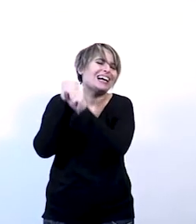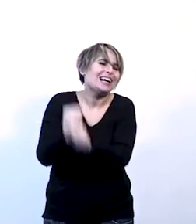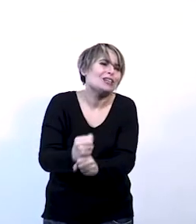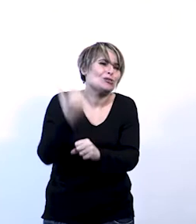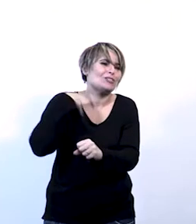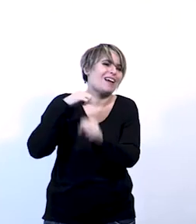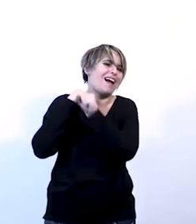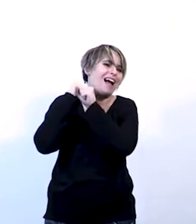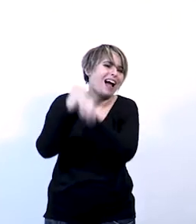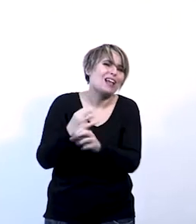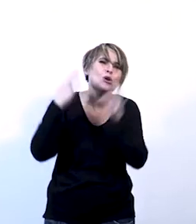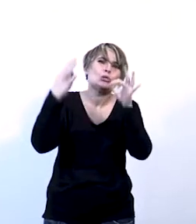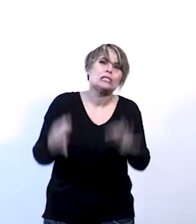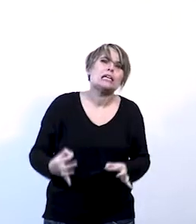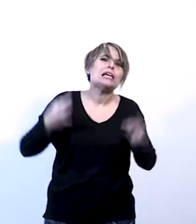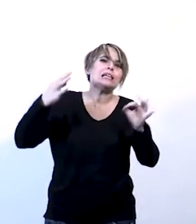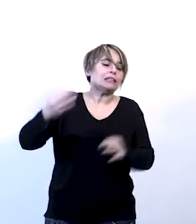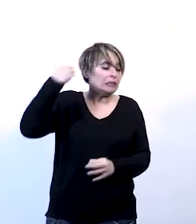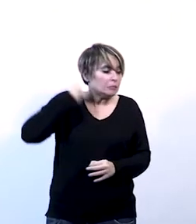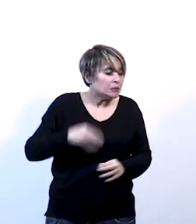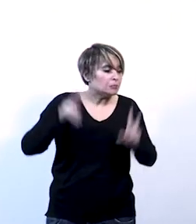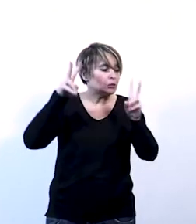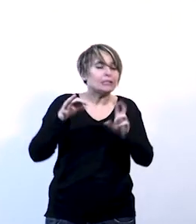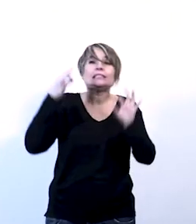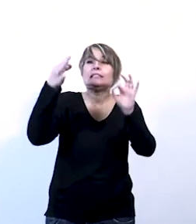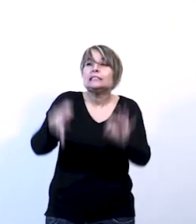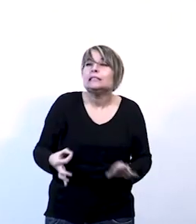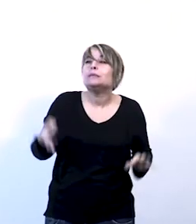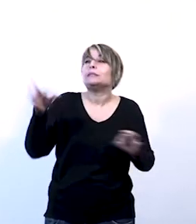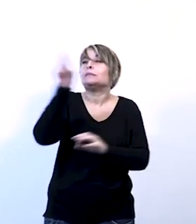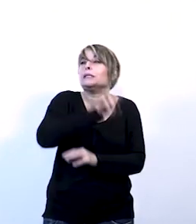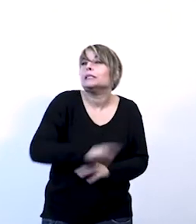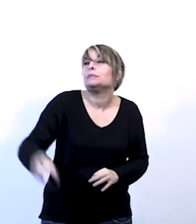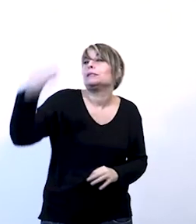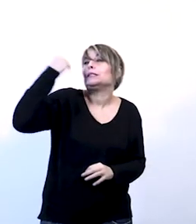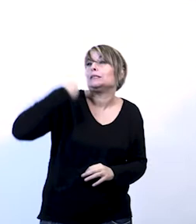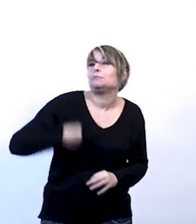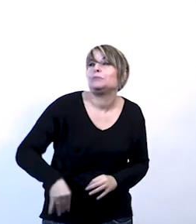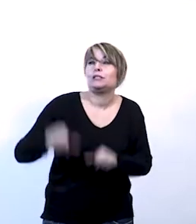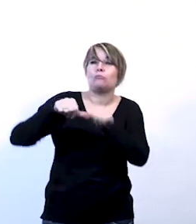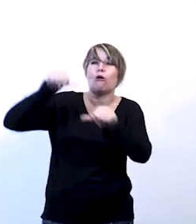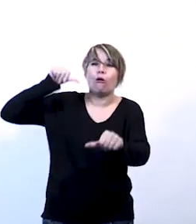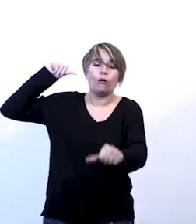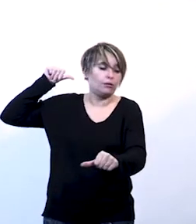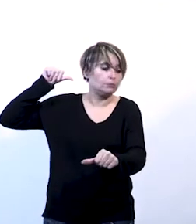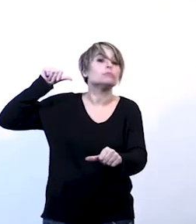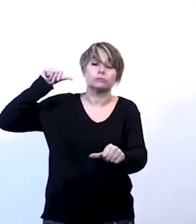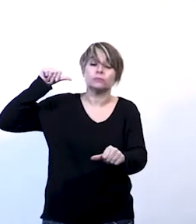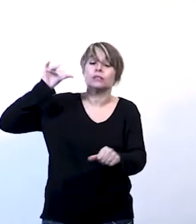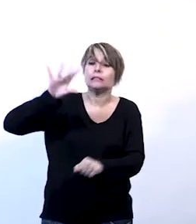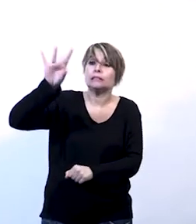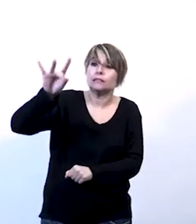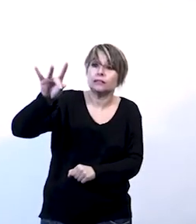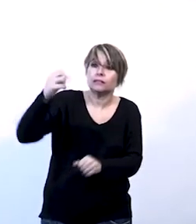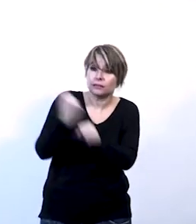tienen años hablando de lo mismo. Es que siguen repitiendo lo que han dicho desde hace mucho. Sí, eso